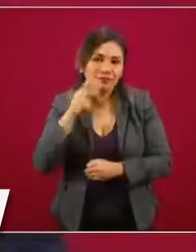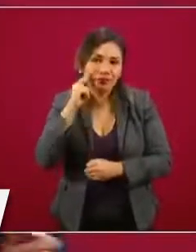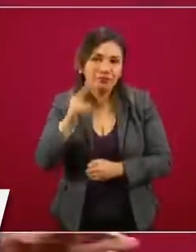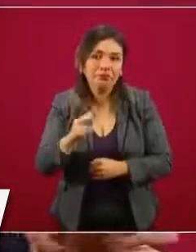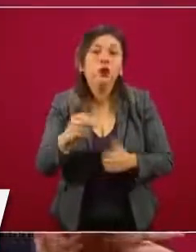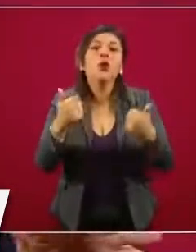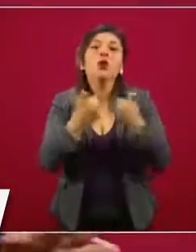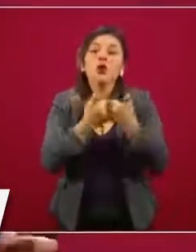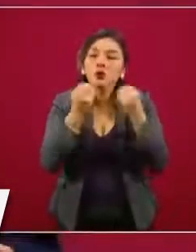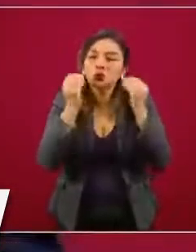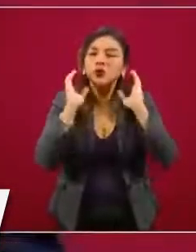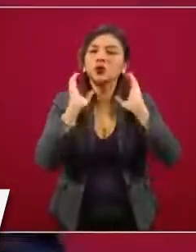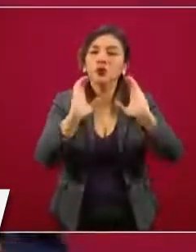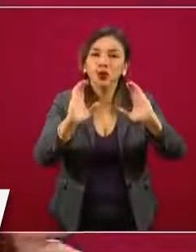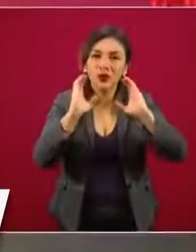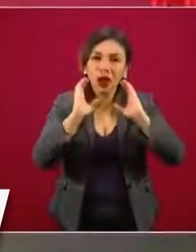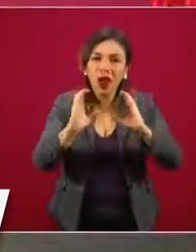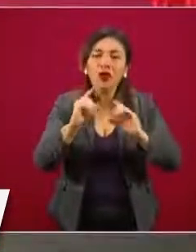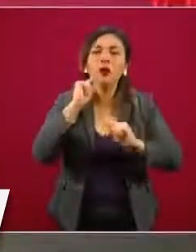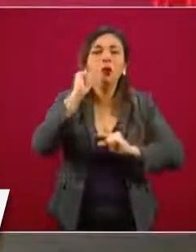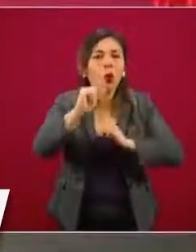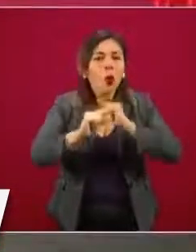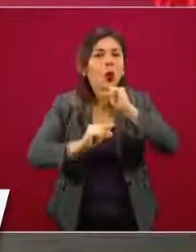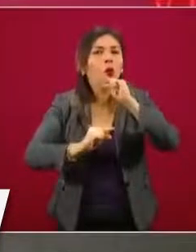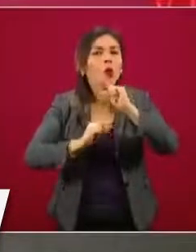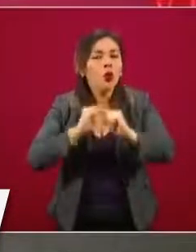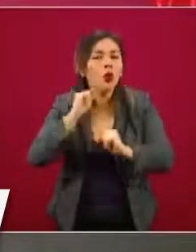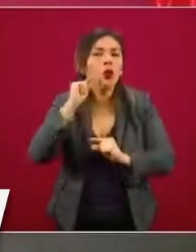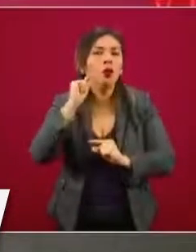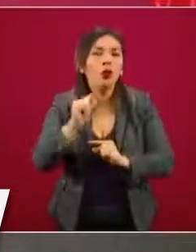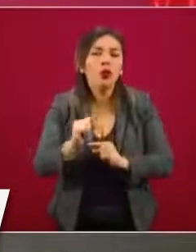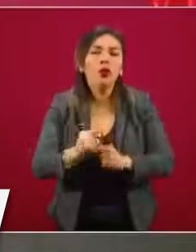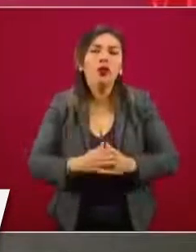con cuidado, gradual,